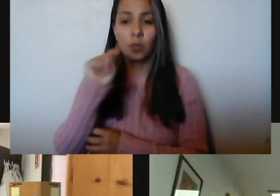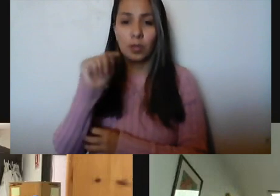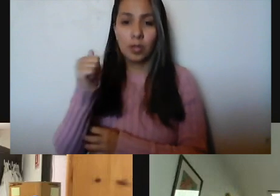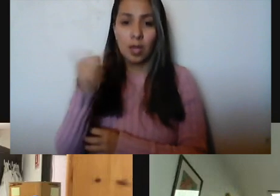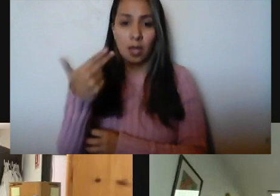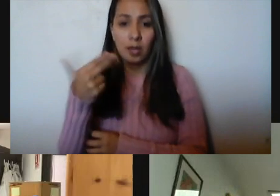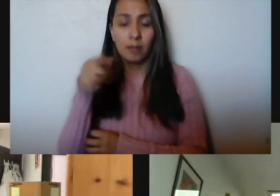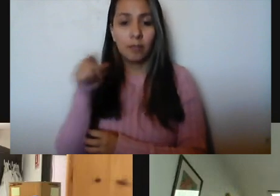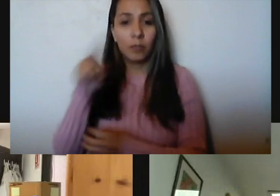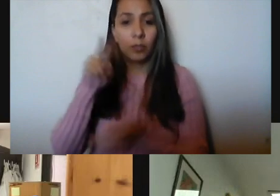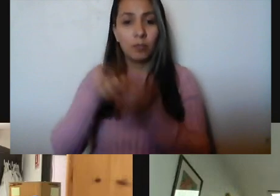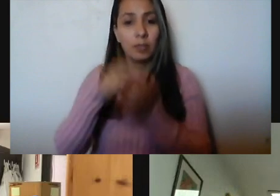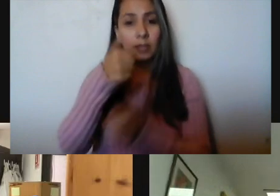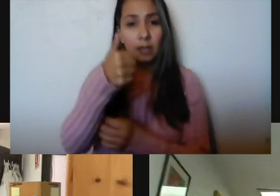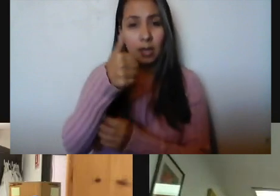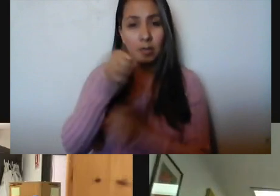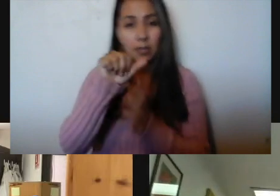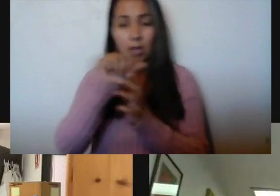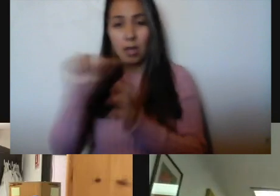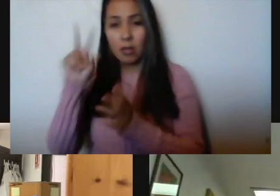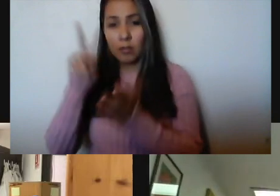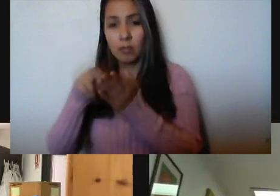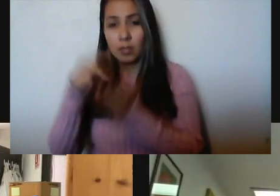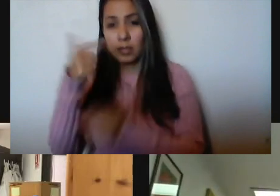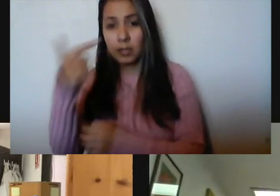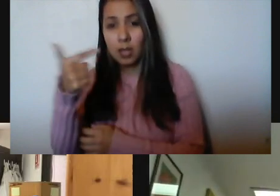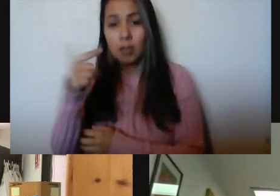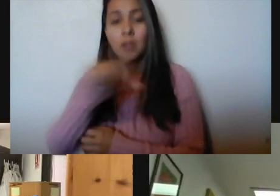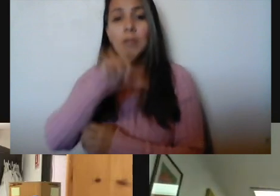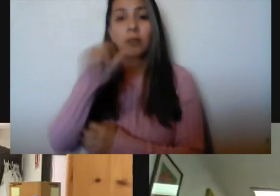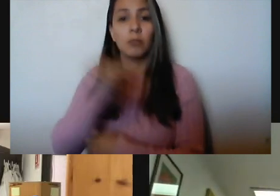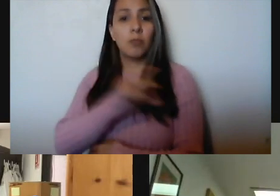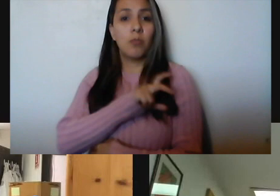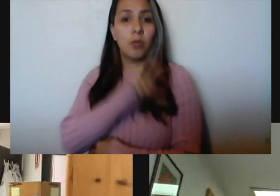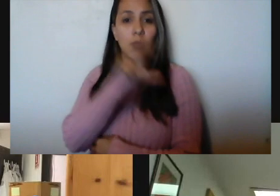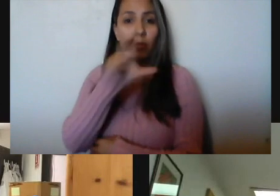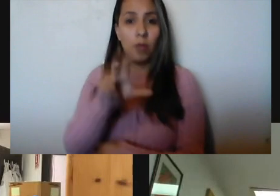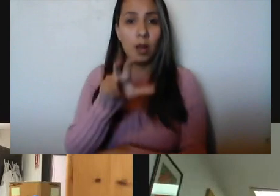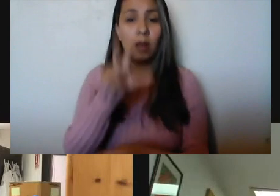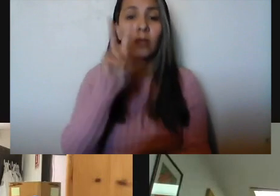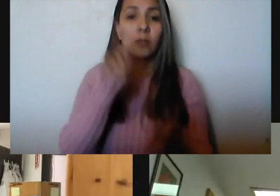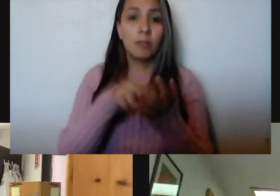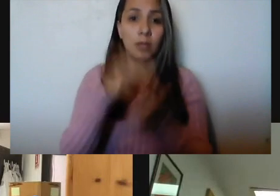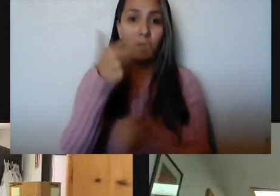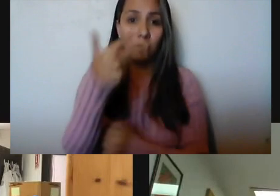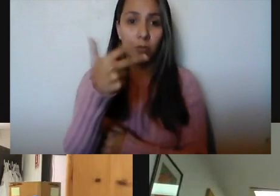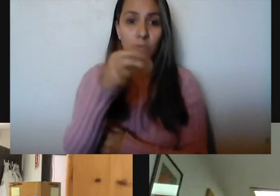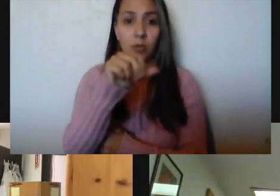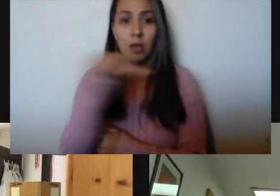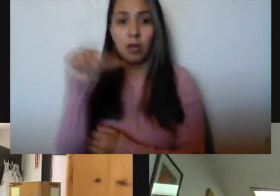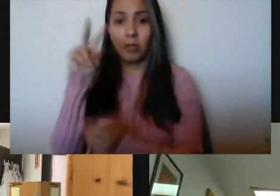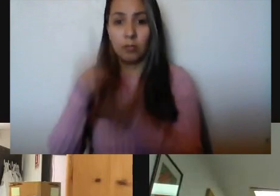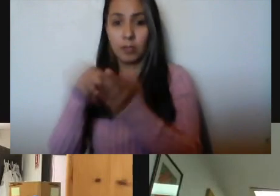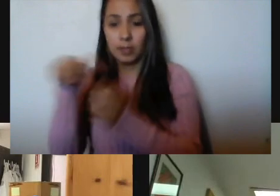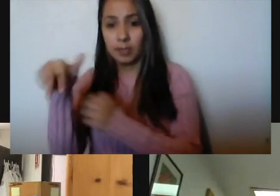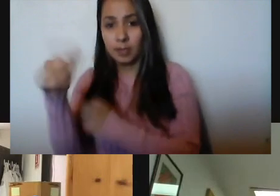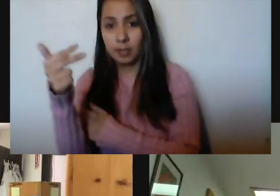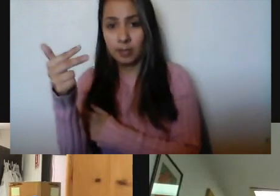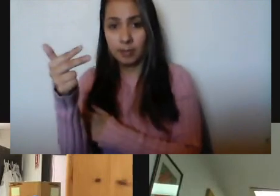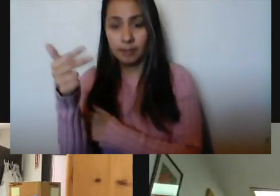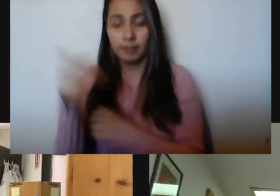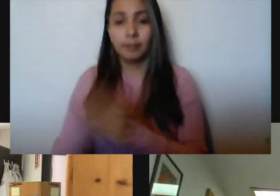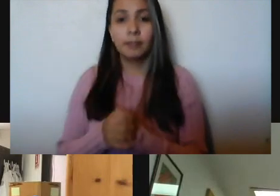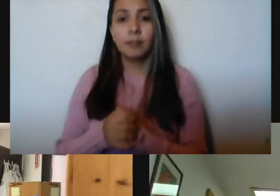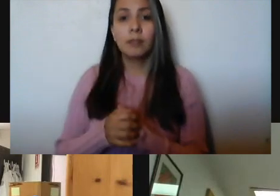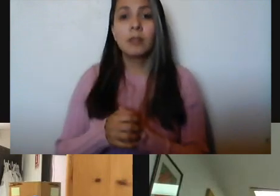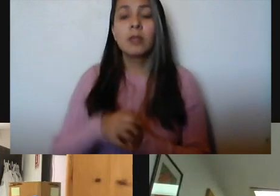del 2006 al 2007 y en la Universidad de Aveiro en Portugal 2008 al 2013. Y posteriormente trabajó en